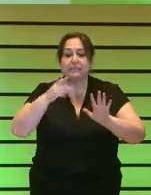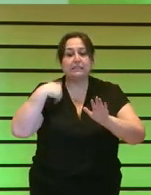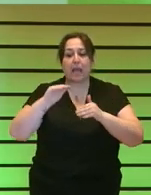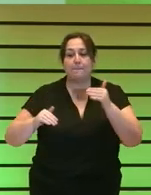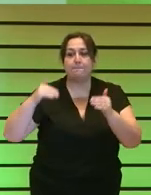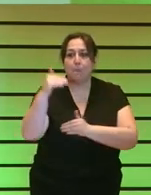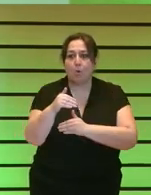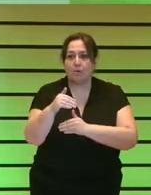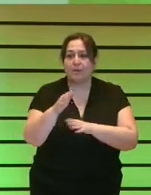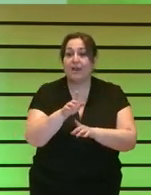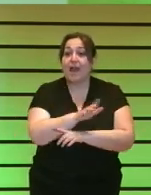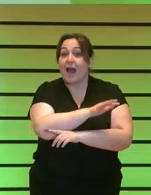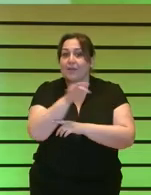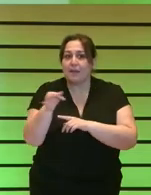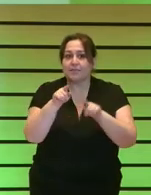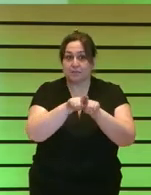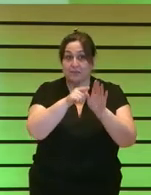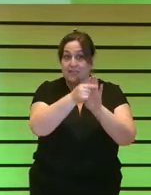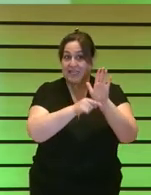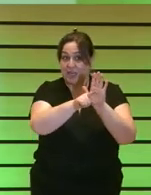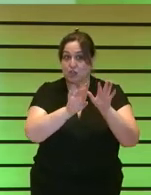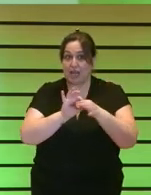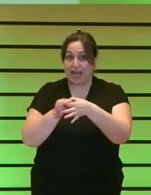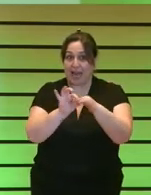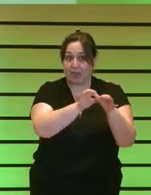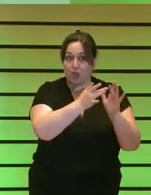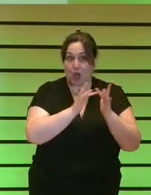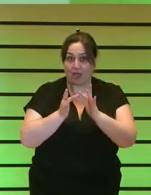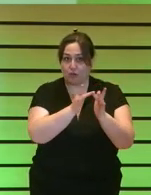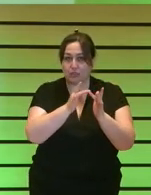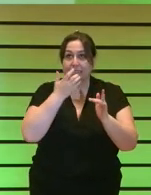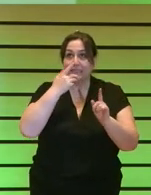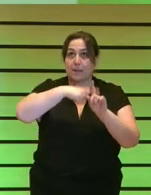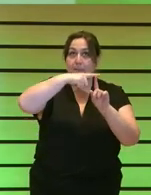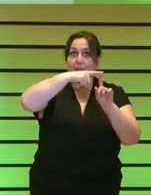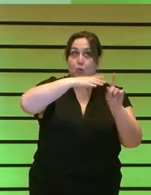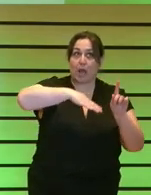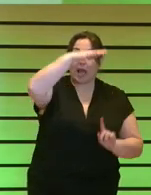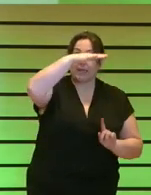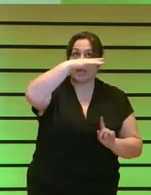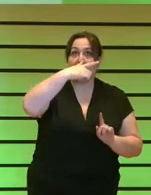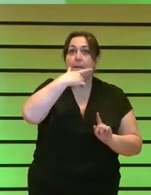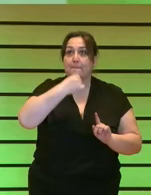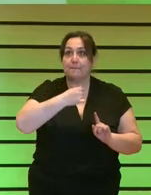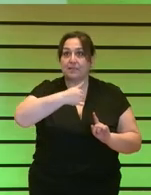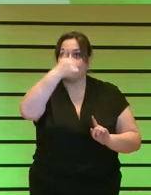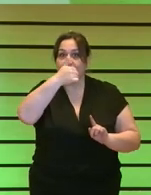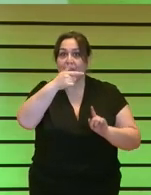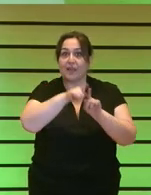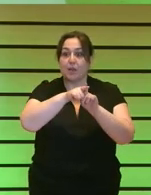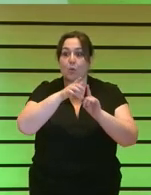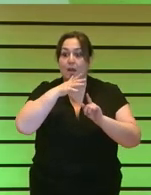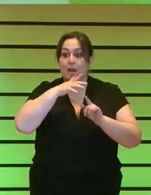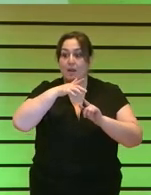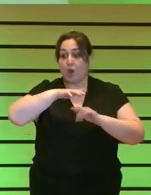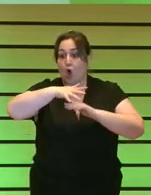y además están interrelacionados entre sí O sea se incrementan las temperaturas es más fácil que tengamos problemas de acidificación de los océanos